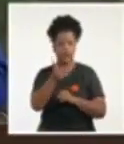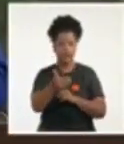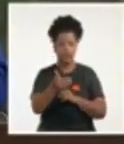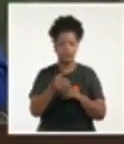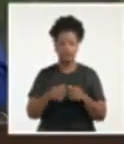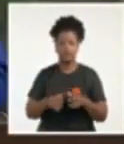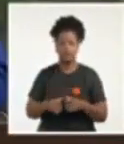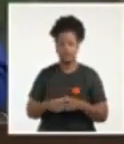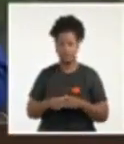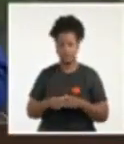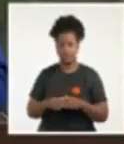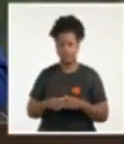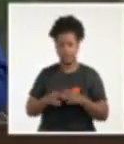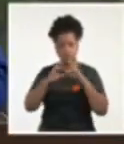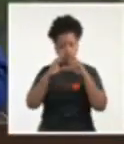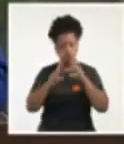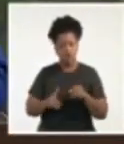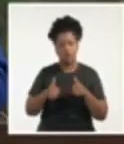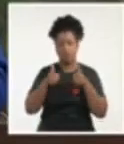de efectividad,